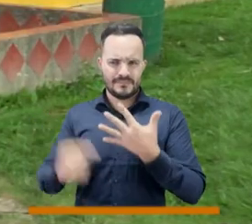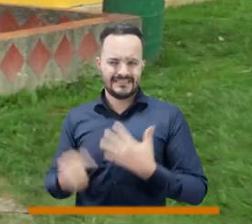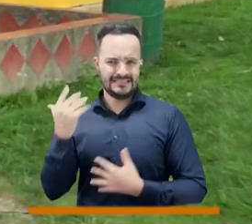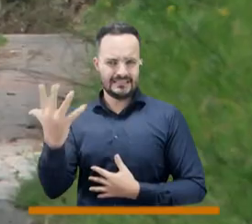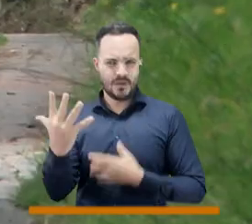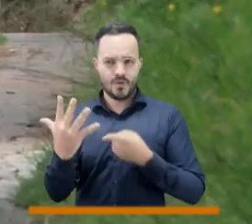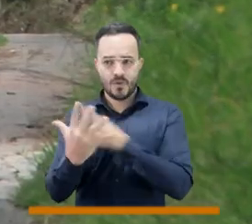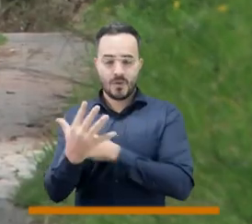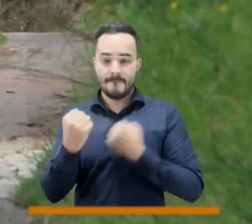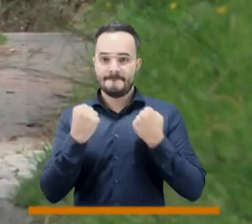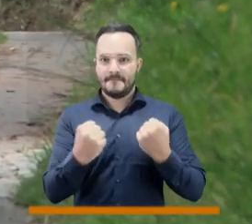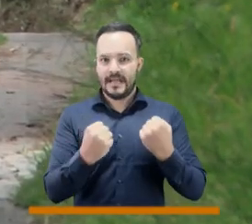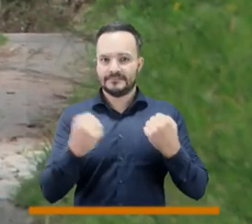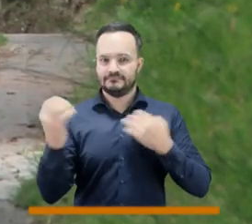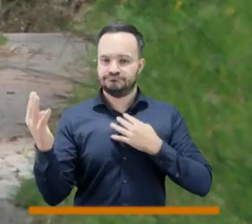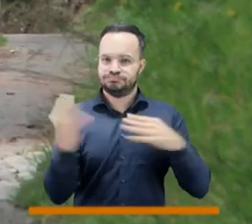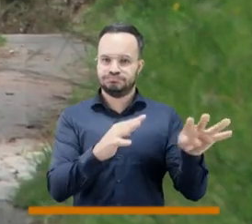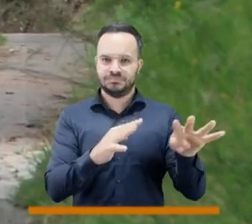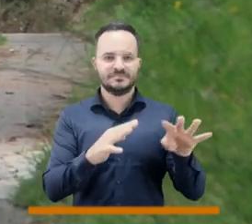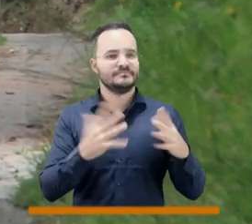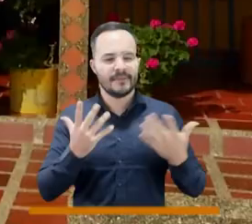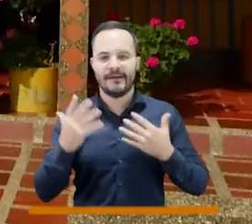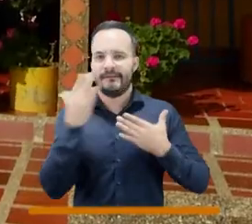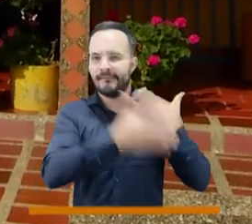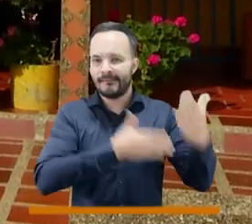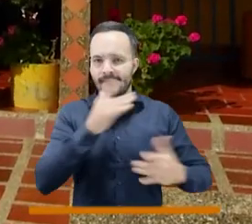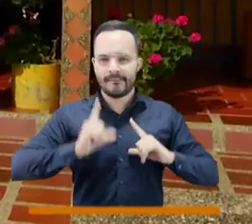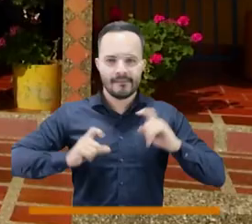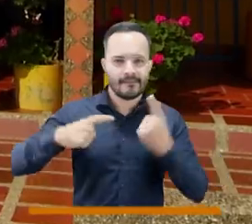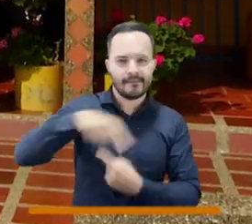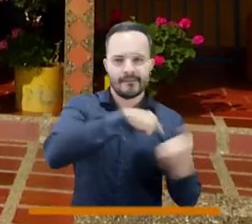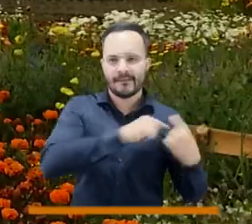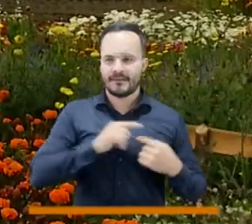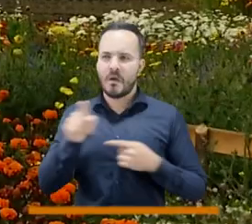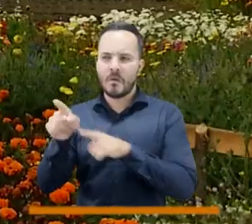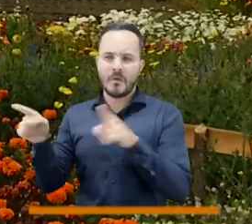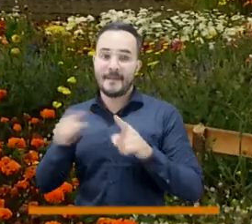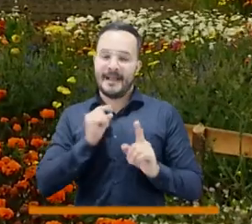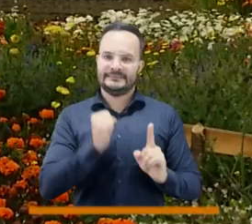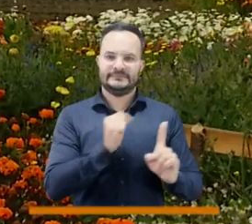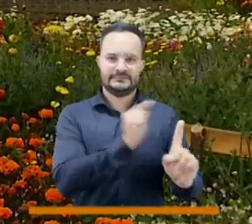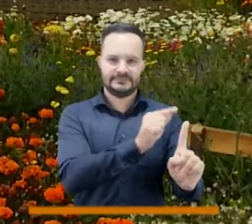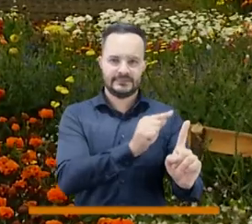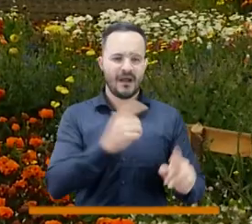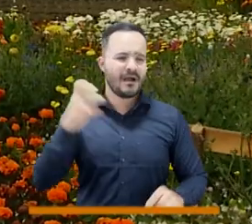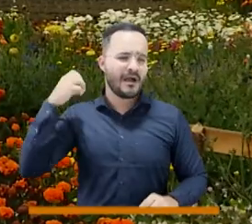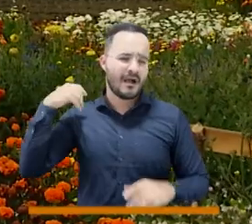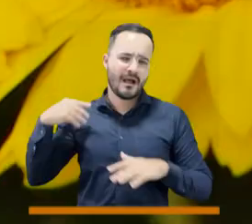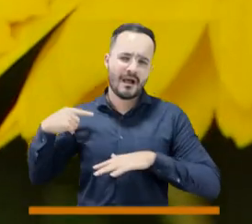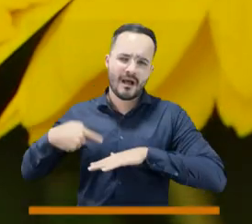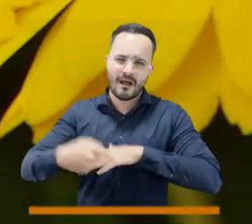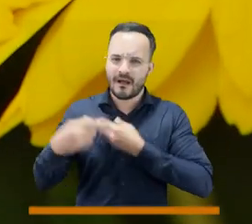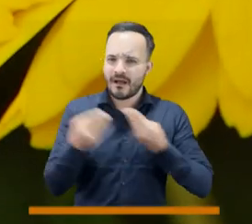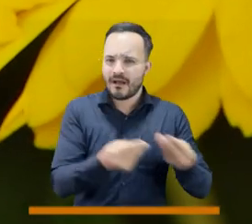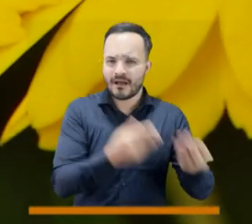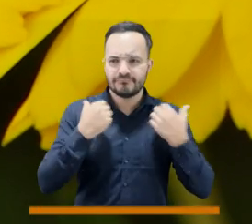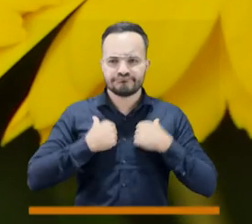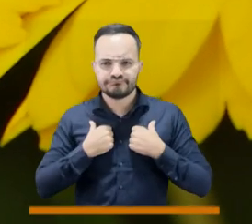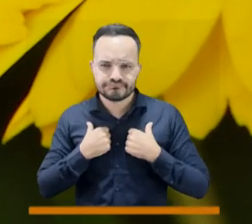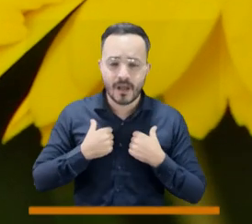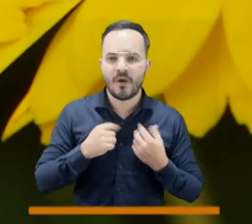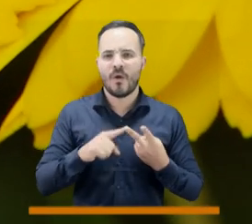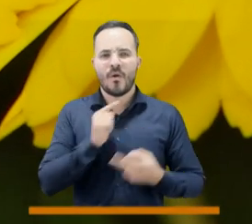para ello están relacionadas con su pasado lleno de tradición, la cultura silletera y su riqueza paisajística y de